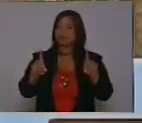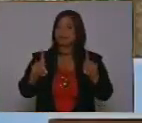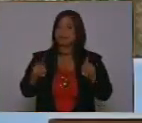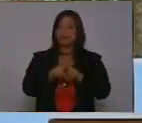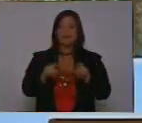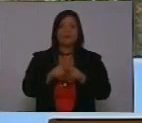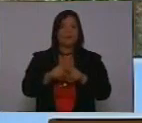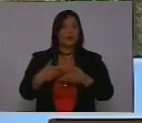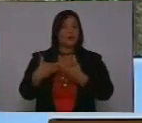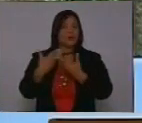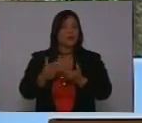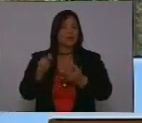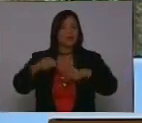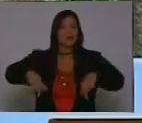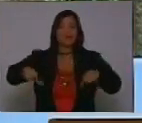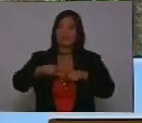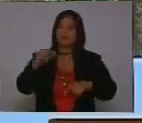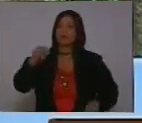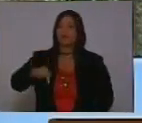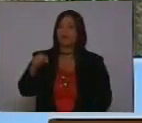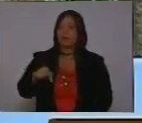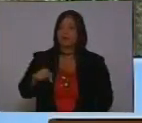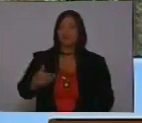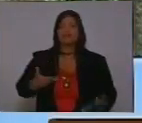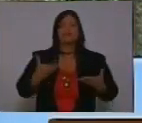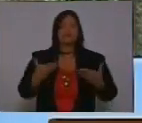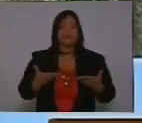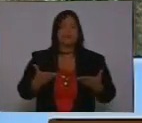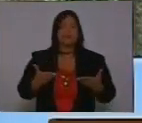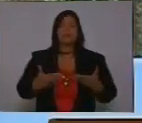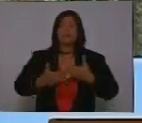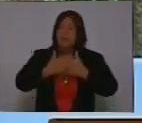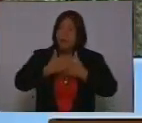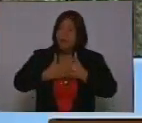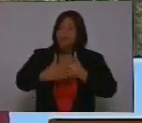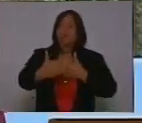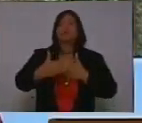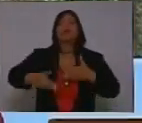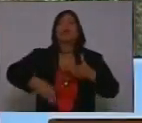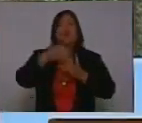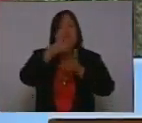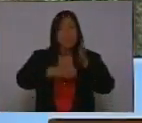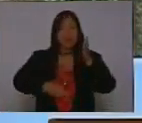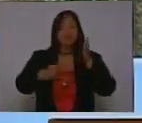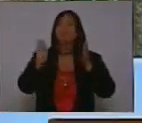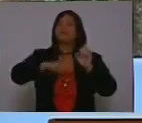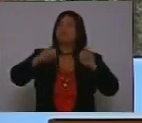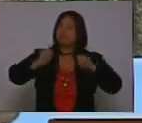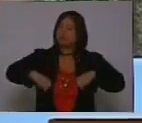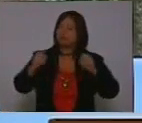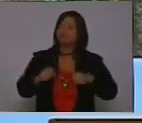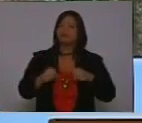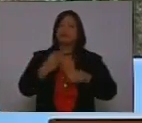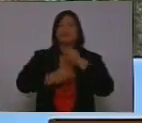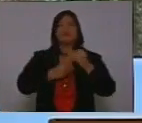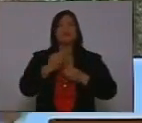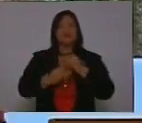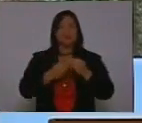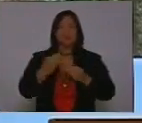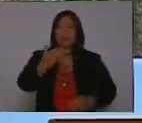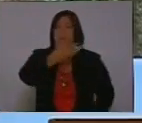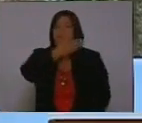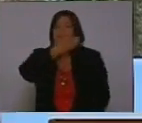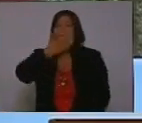que se nos presentan en este momento. Cuenten que vamos a avanzar en el capítulo de la juventud. Cuenten que va a ser el